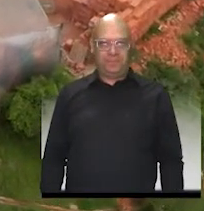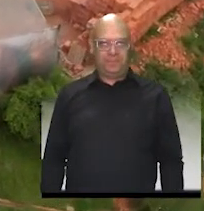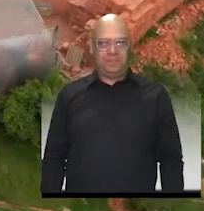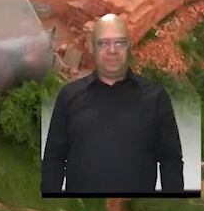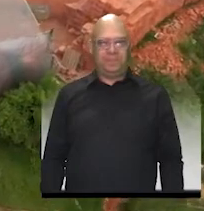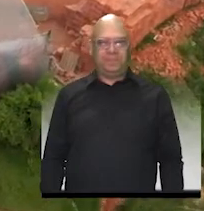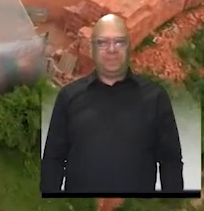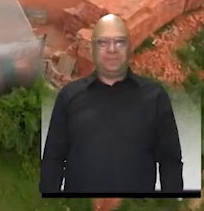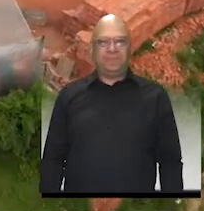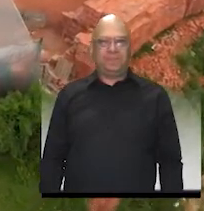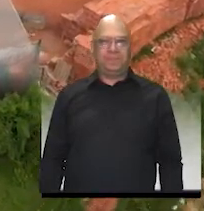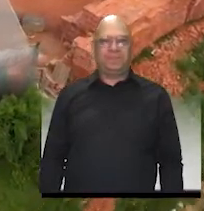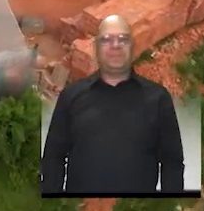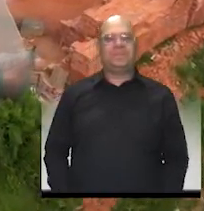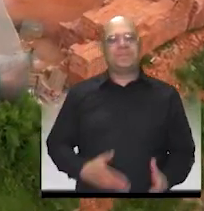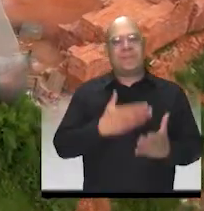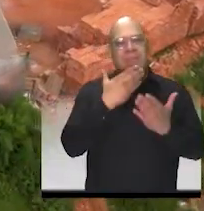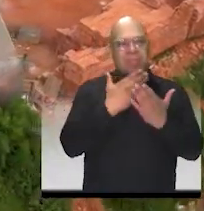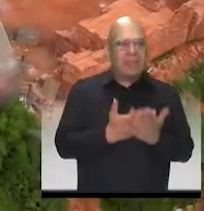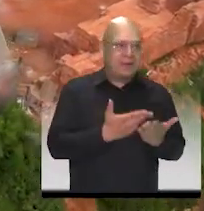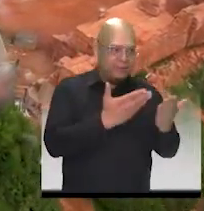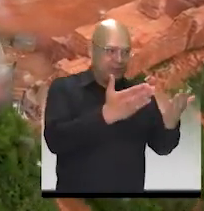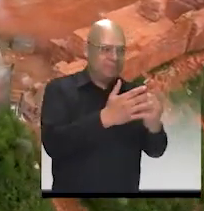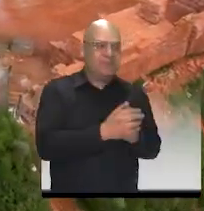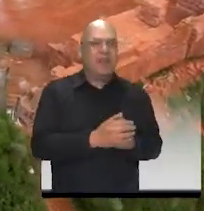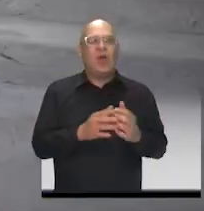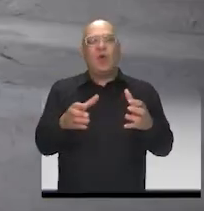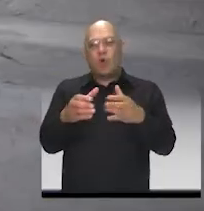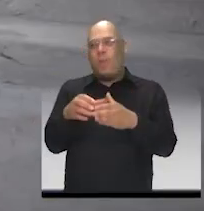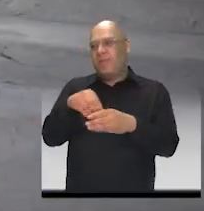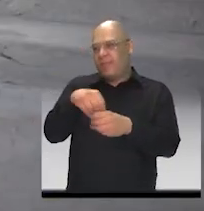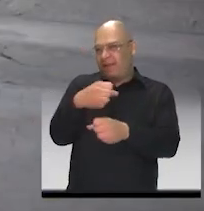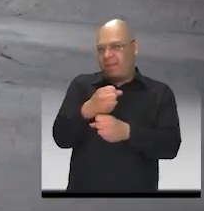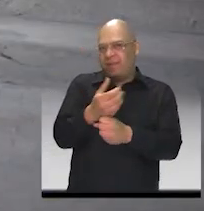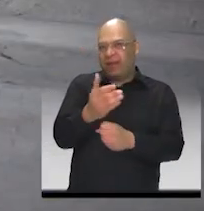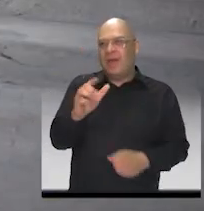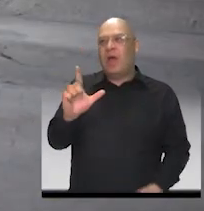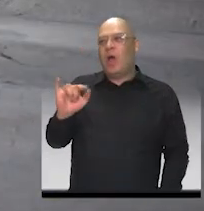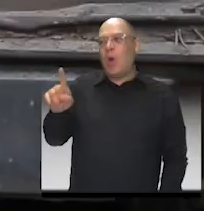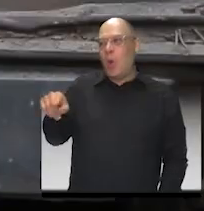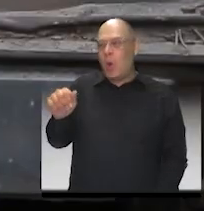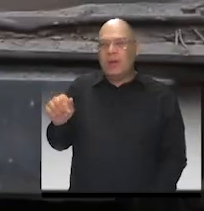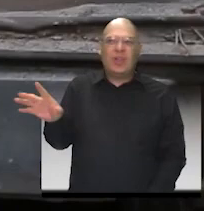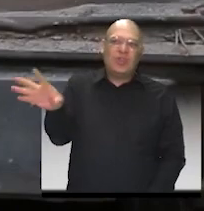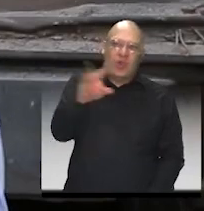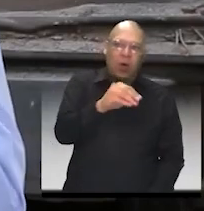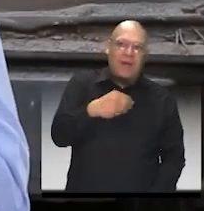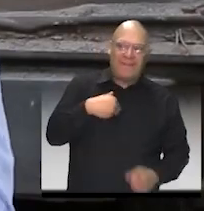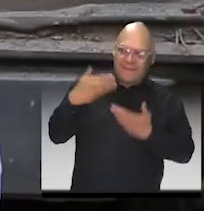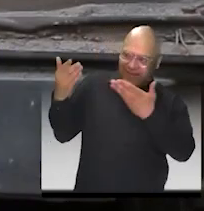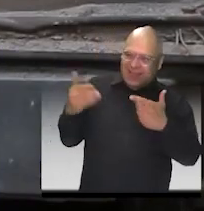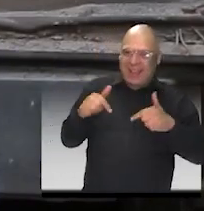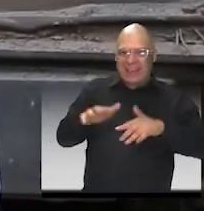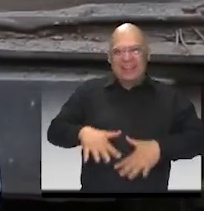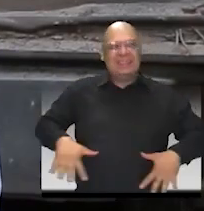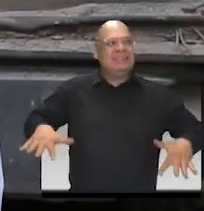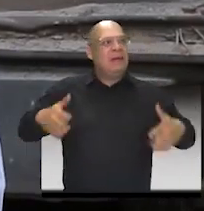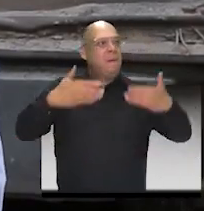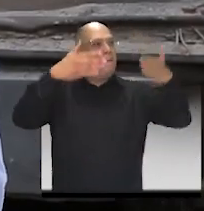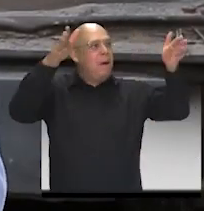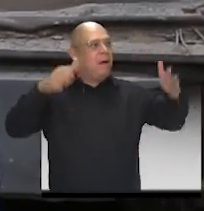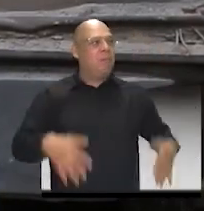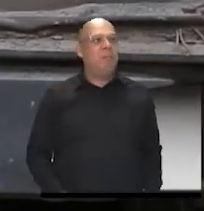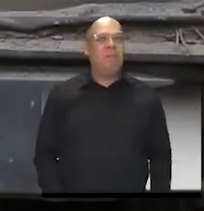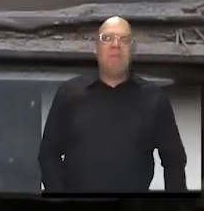Luis Bernardo, yo quiero agradecerle a usted, a todo el equipo de trabajo, a Luisa, a cada uno de los que nos recibieron aquí, abriéndonos las